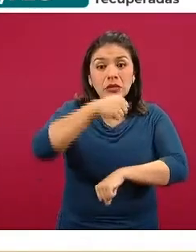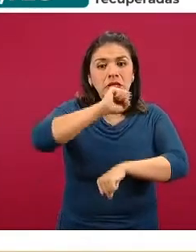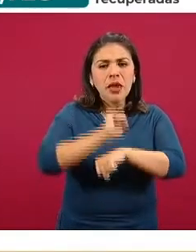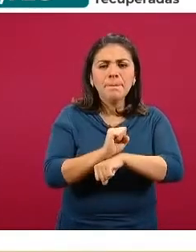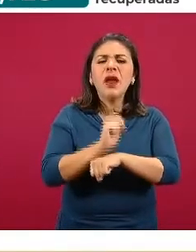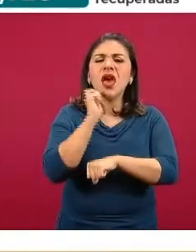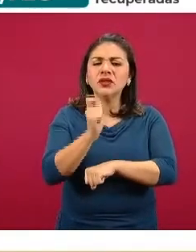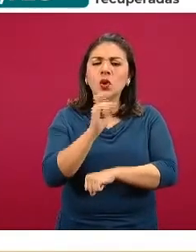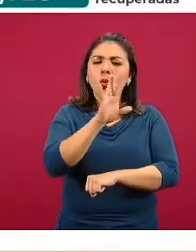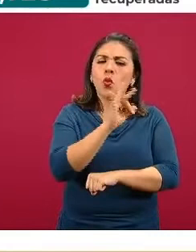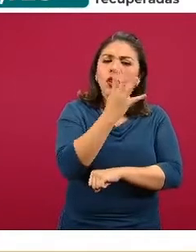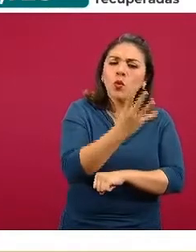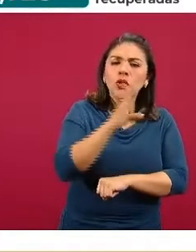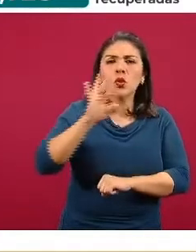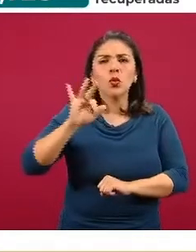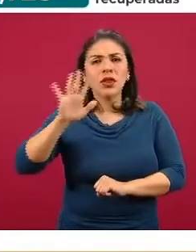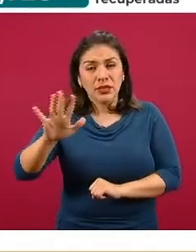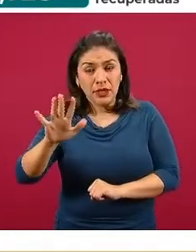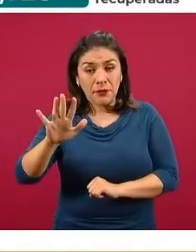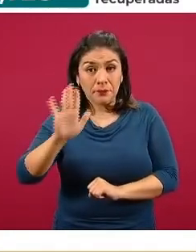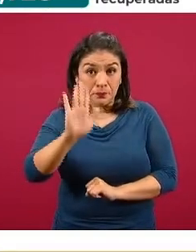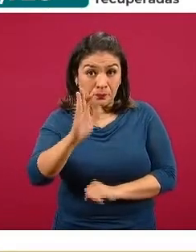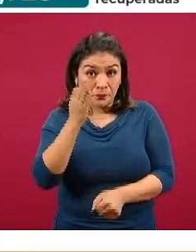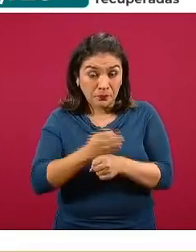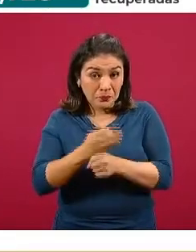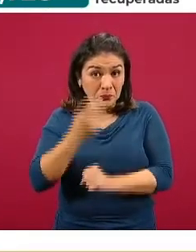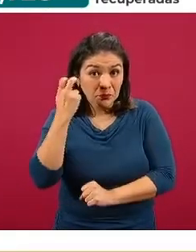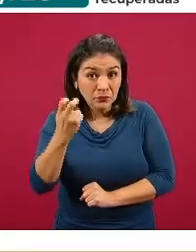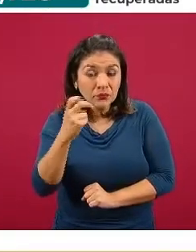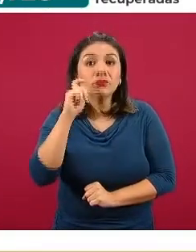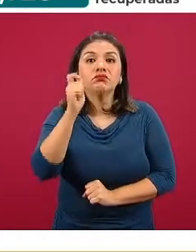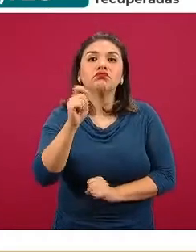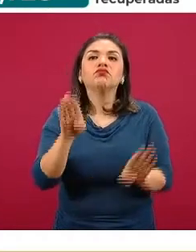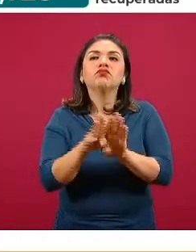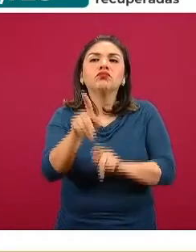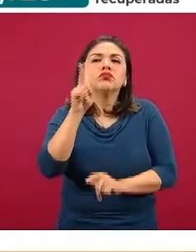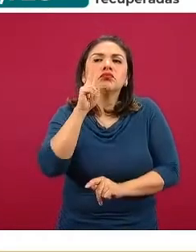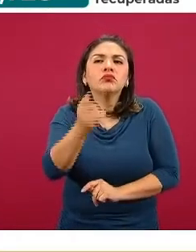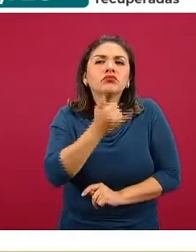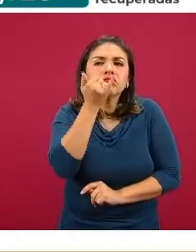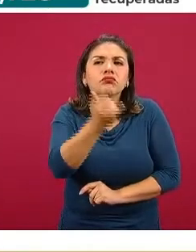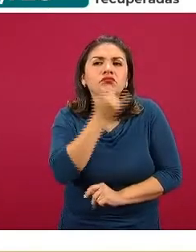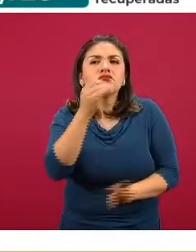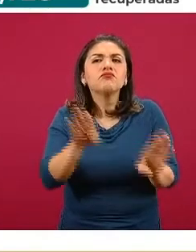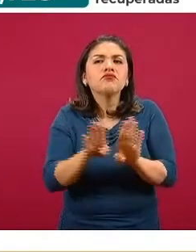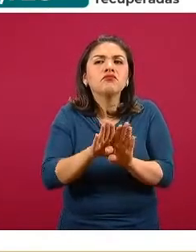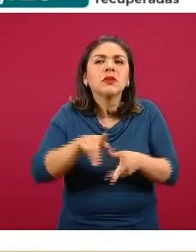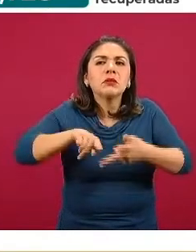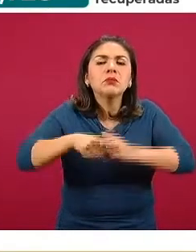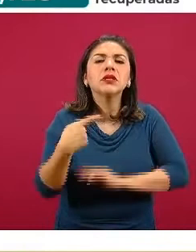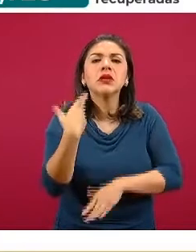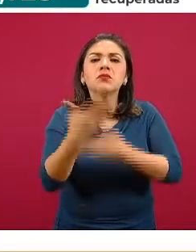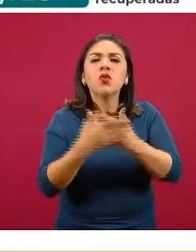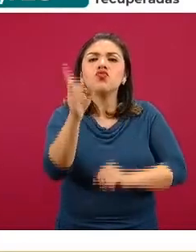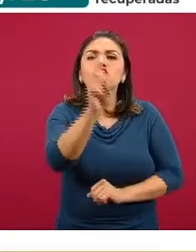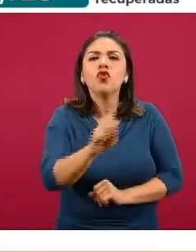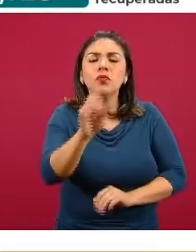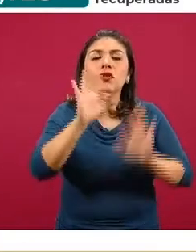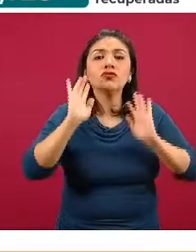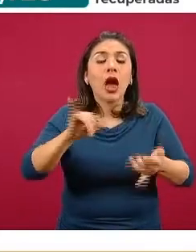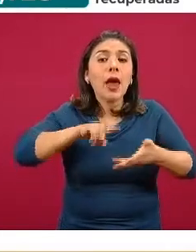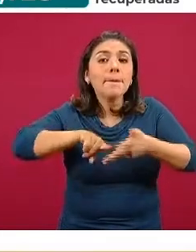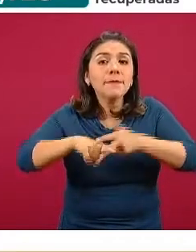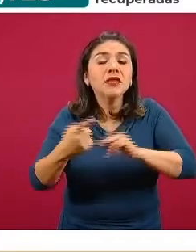semanas 44 y 45, y esto de alguna manera lo veníamos comentando desde que el domingo se